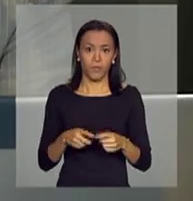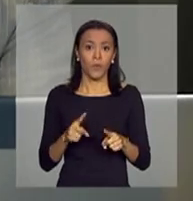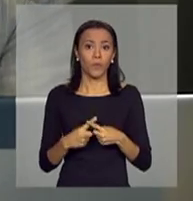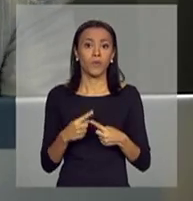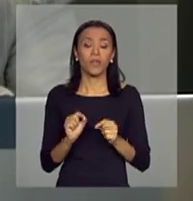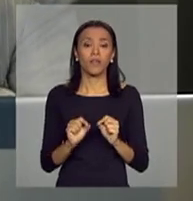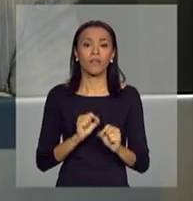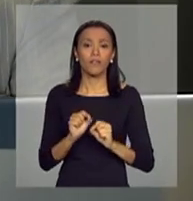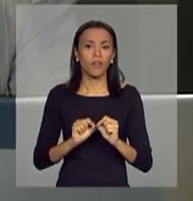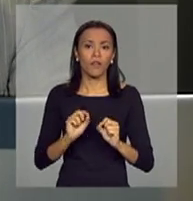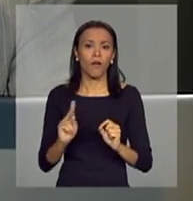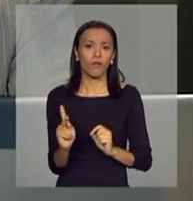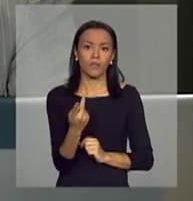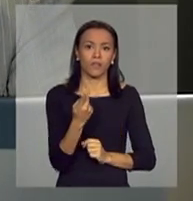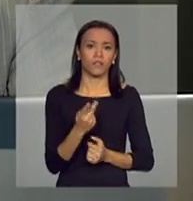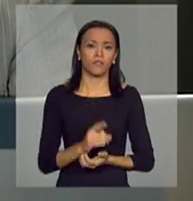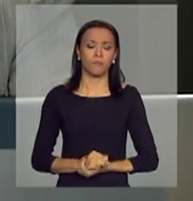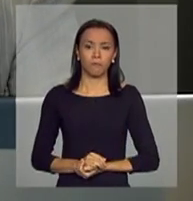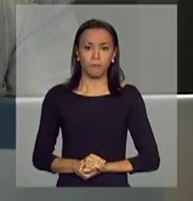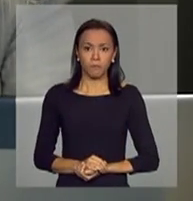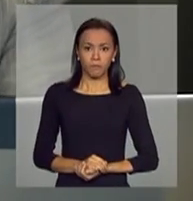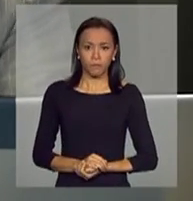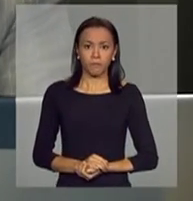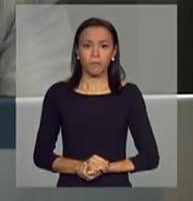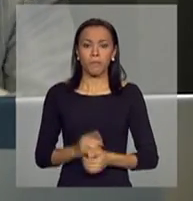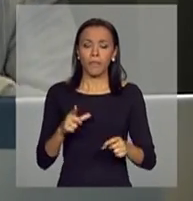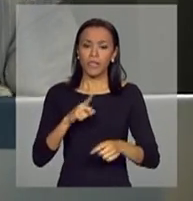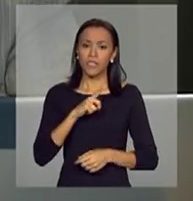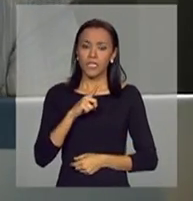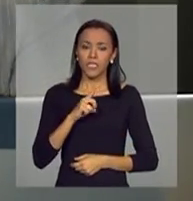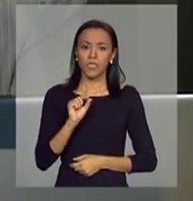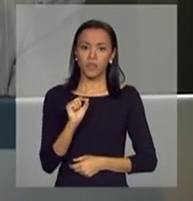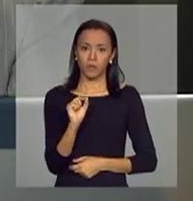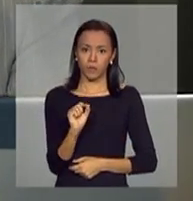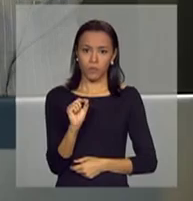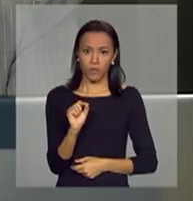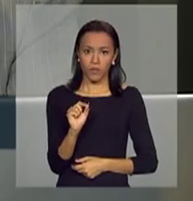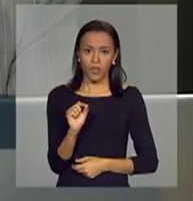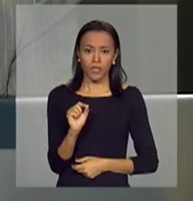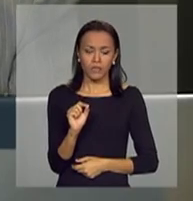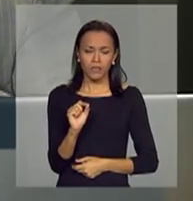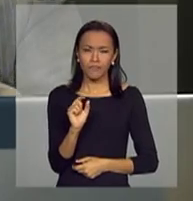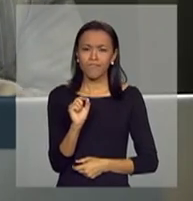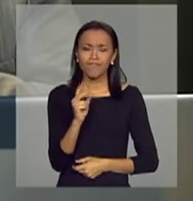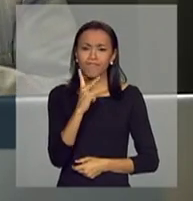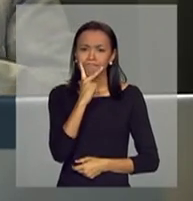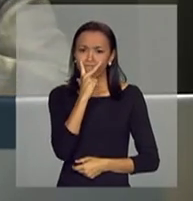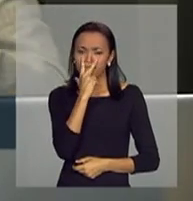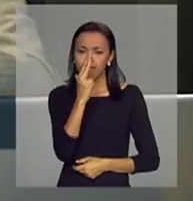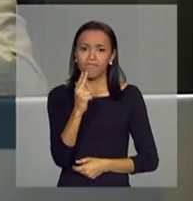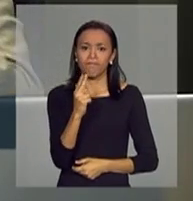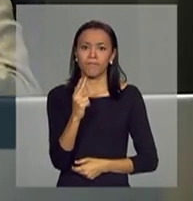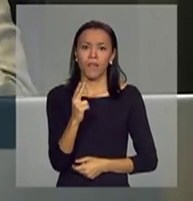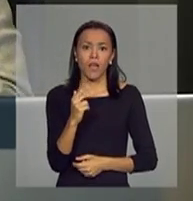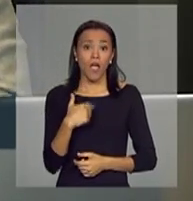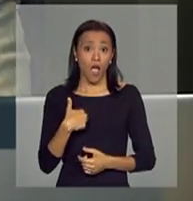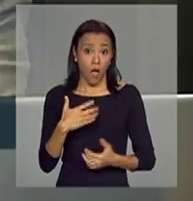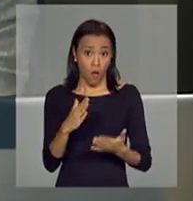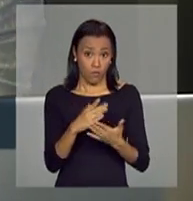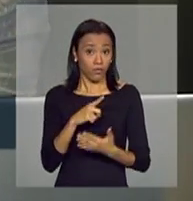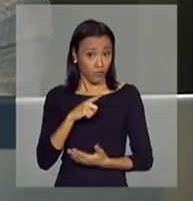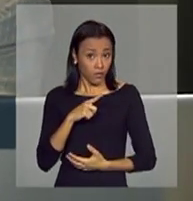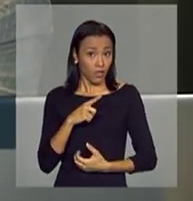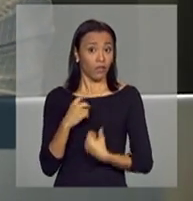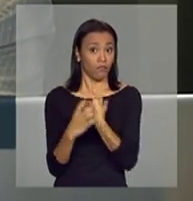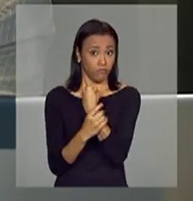tenía el derecho de no declarar en su contra, tenía el derecho de quedarse callado, si le parecía. Entonces, las garantías existen,